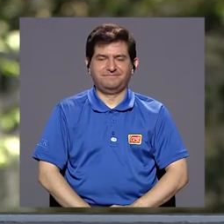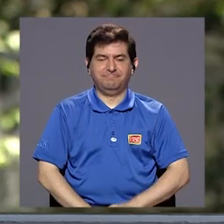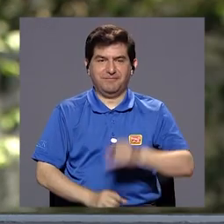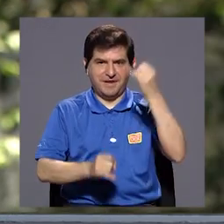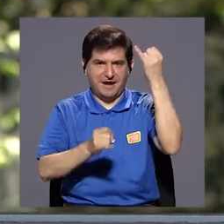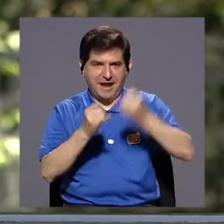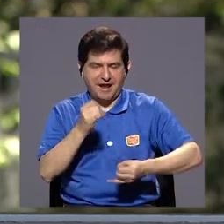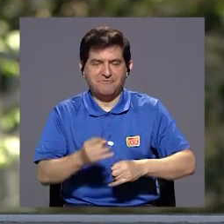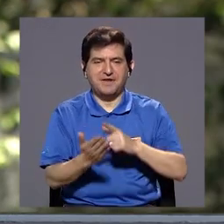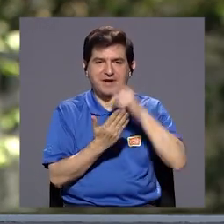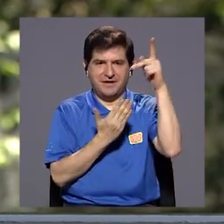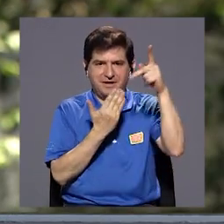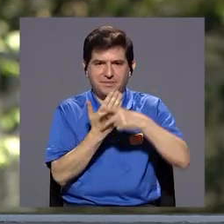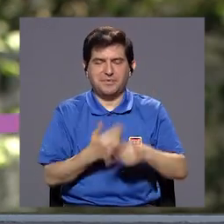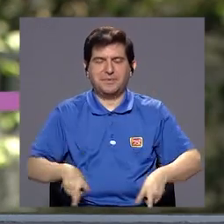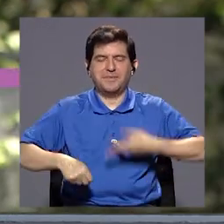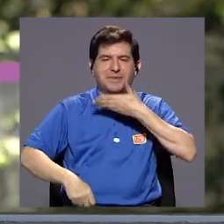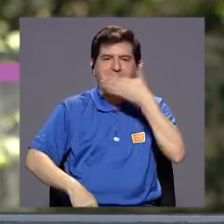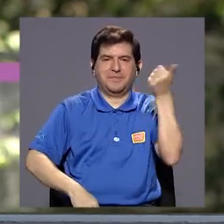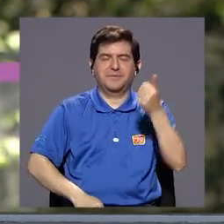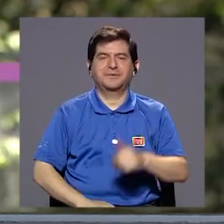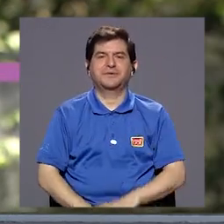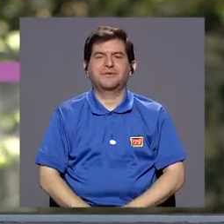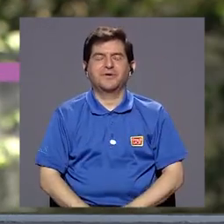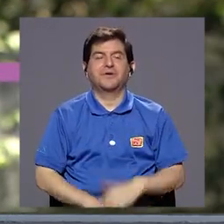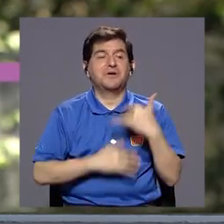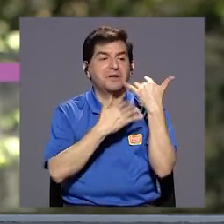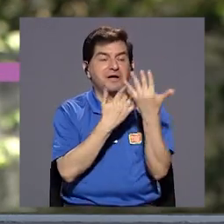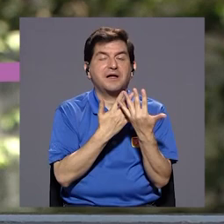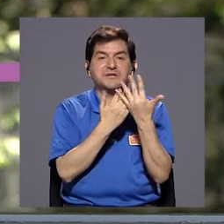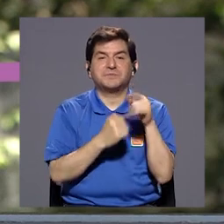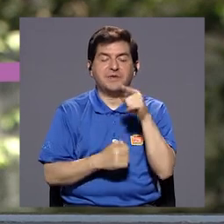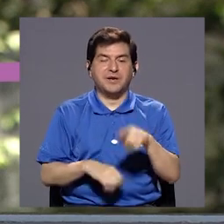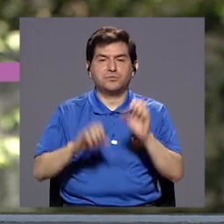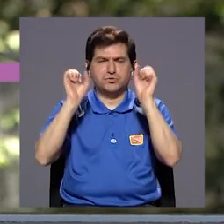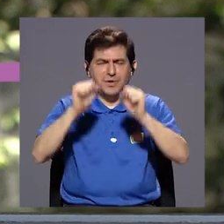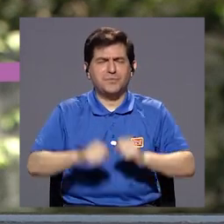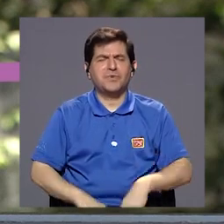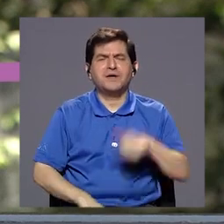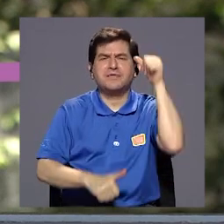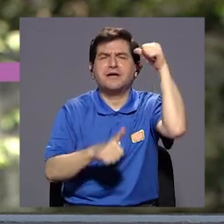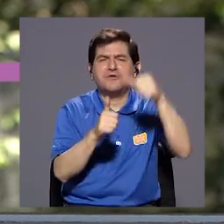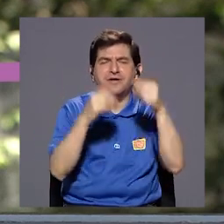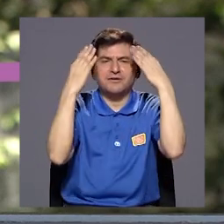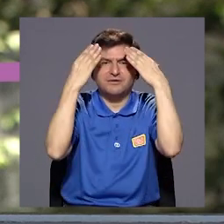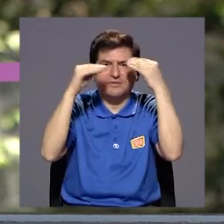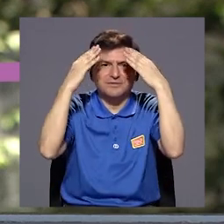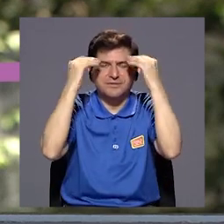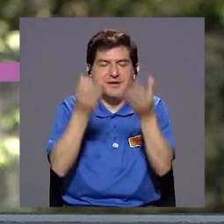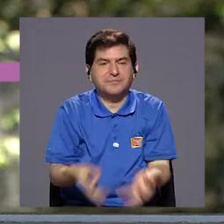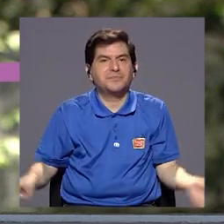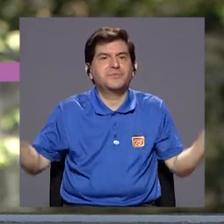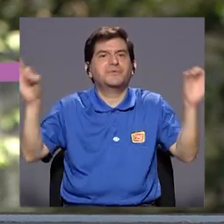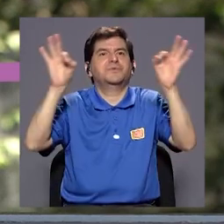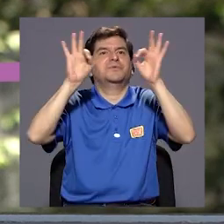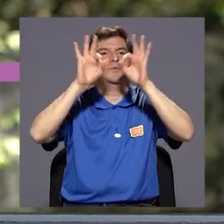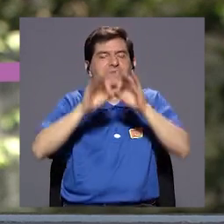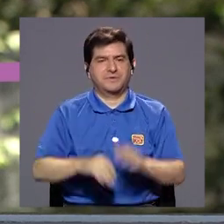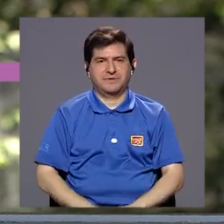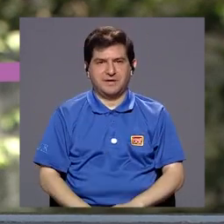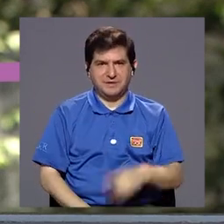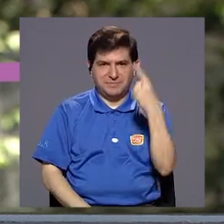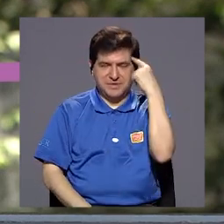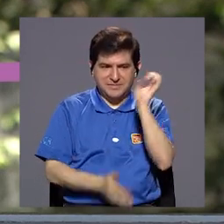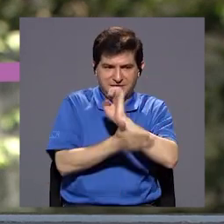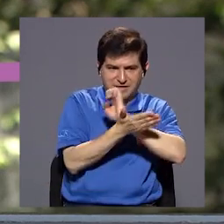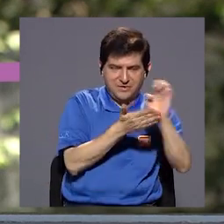gracias. Hemos llegado al final de un programa más de Vivir Mejor. Esperamos que hayan tomado nota de esta información tan importante,